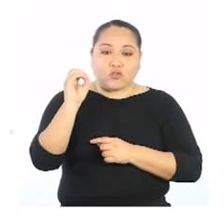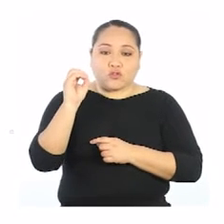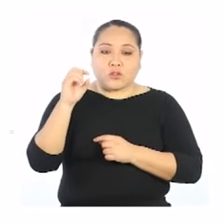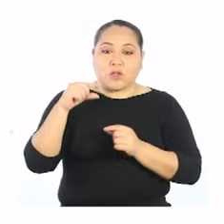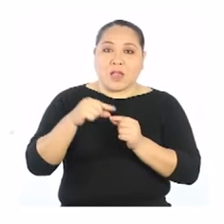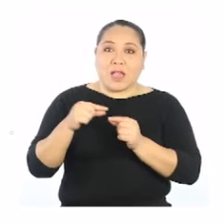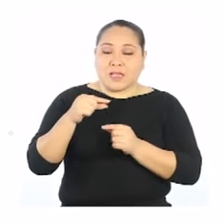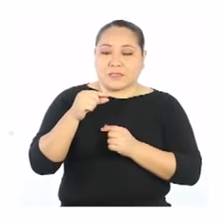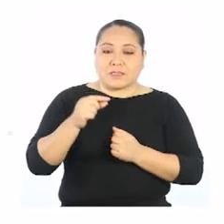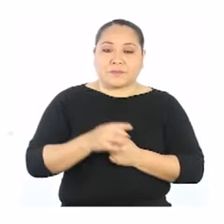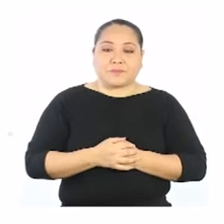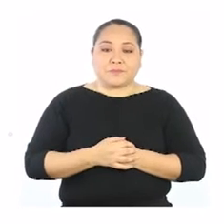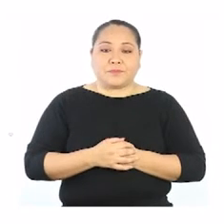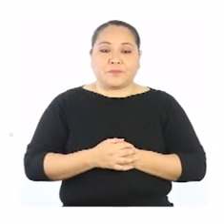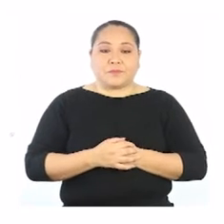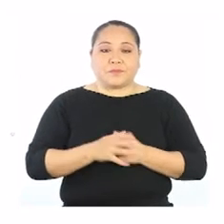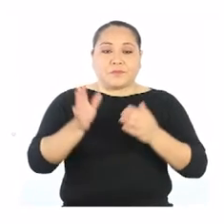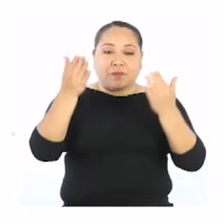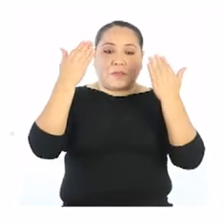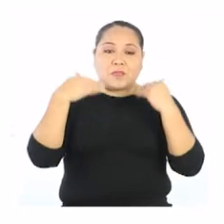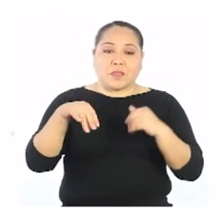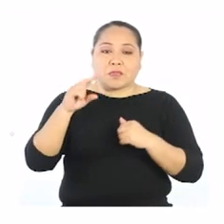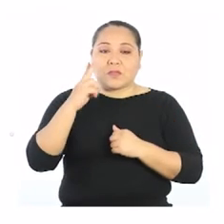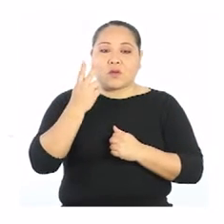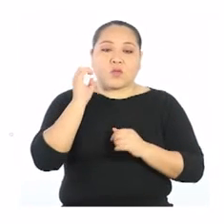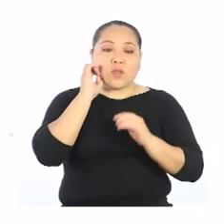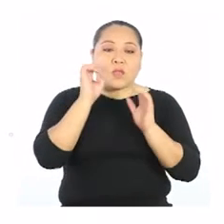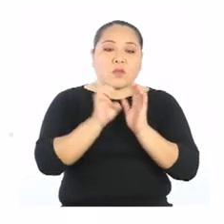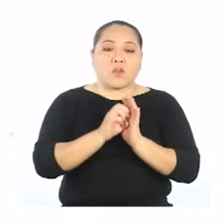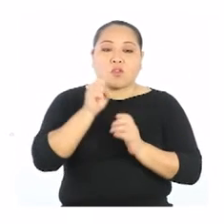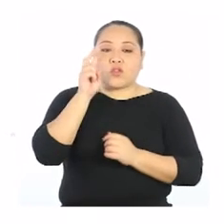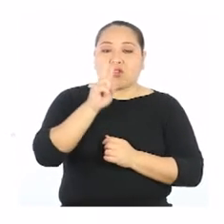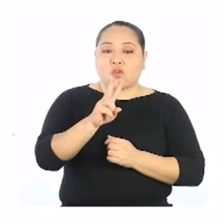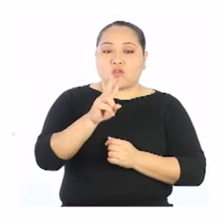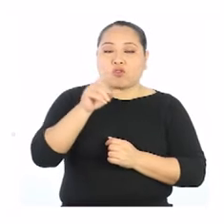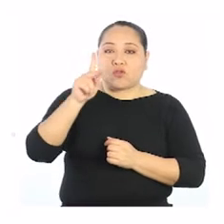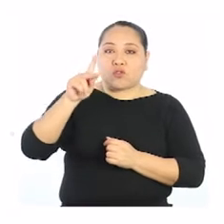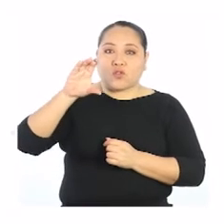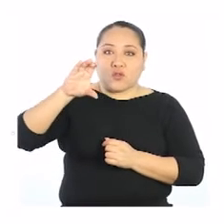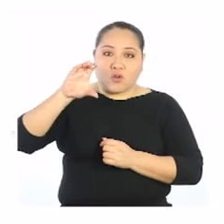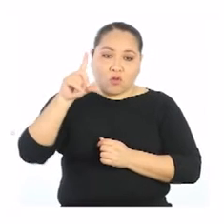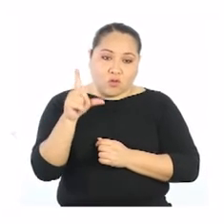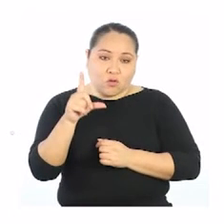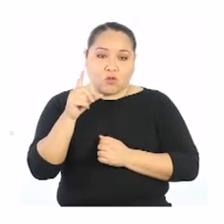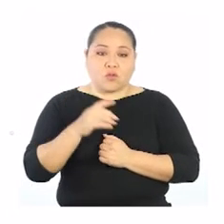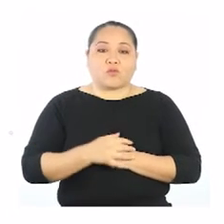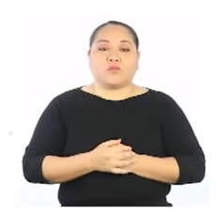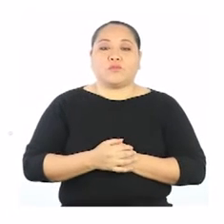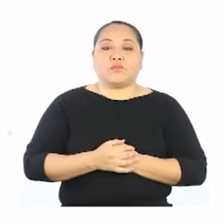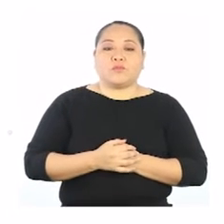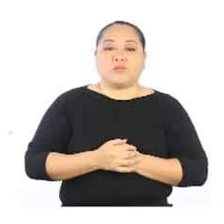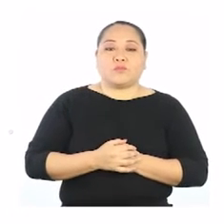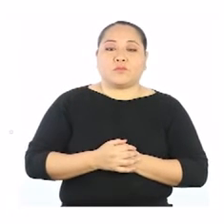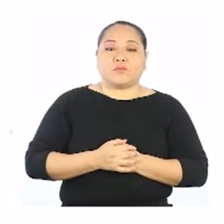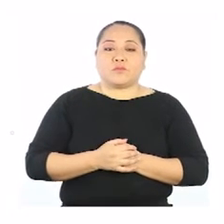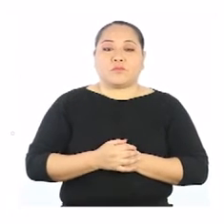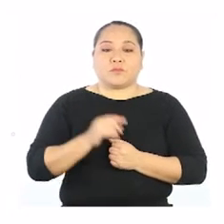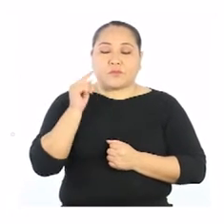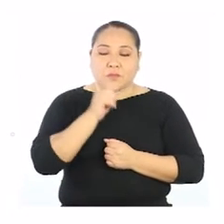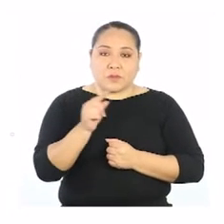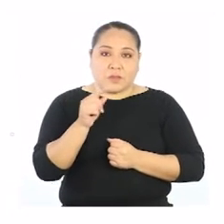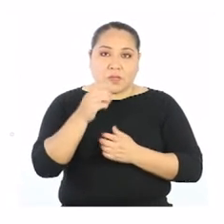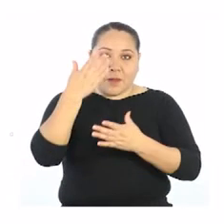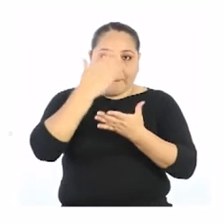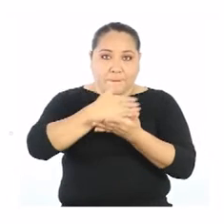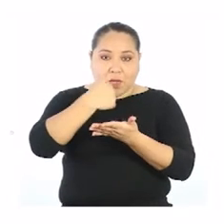oxígeno, gas. En el segundo ejemplo, 2 moléculas de clorato de potasio,